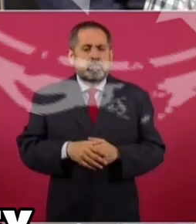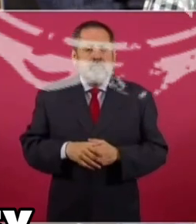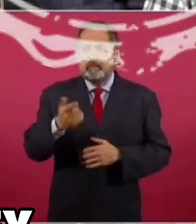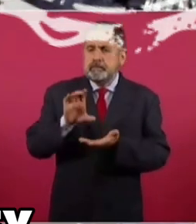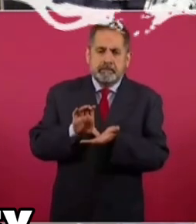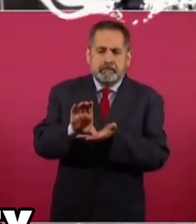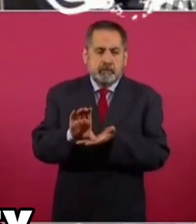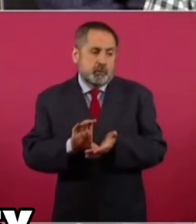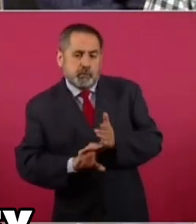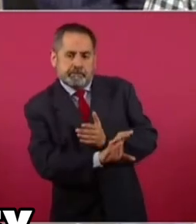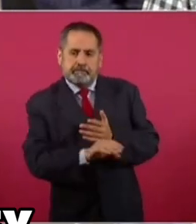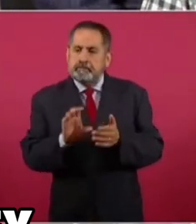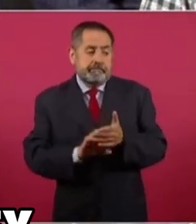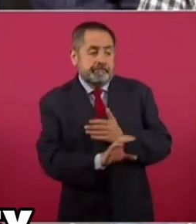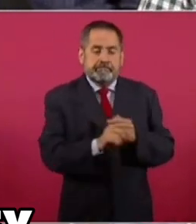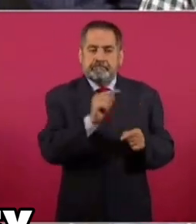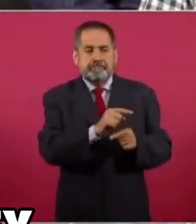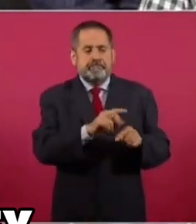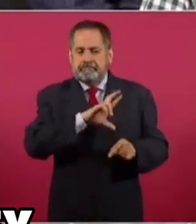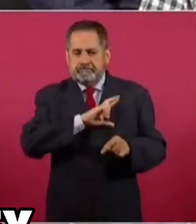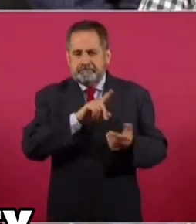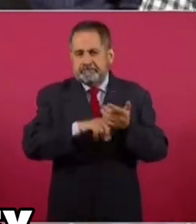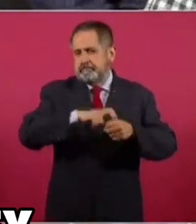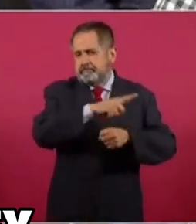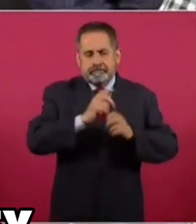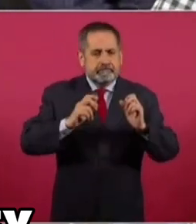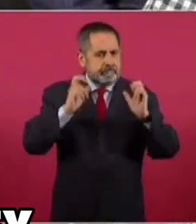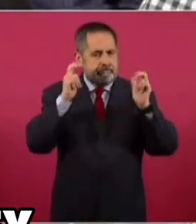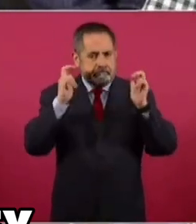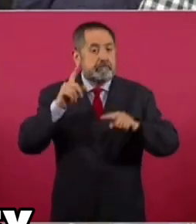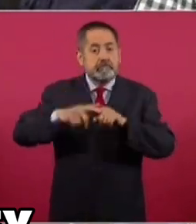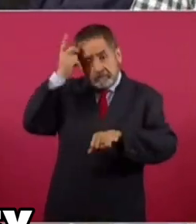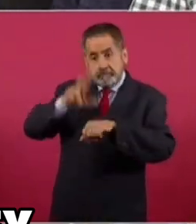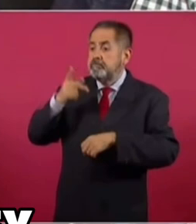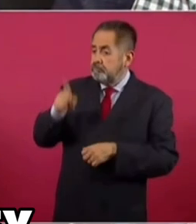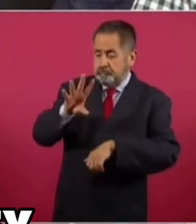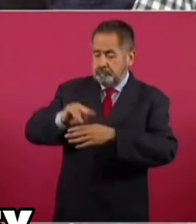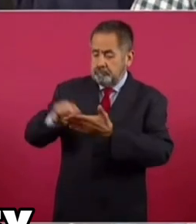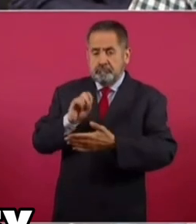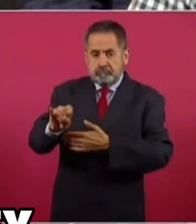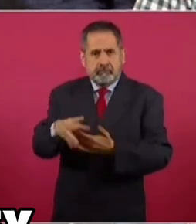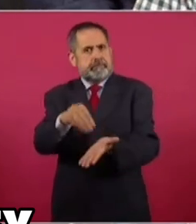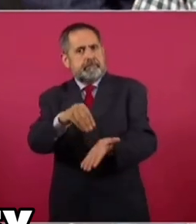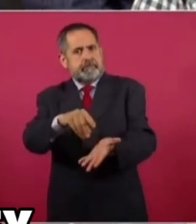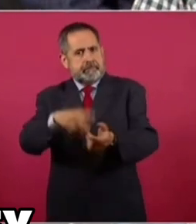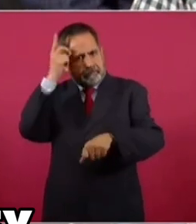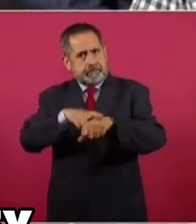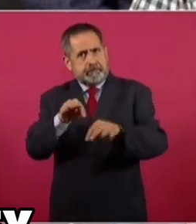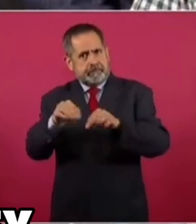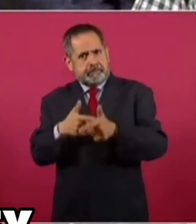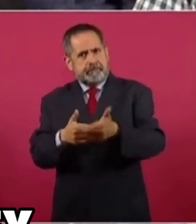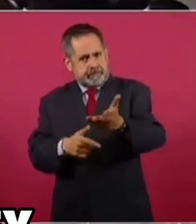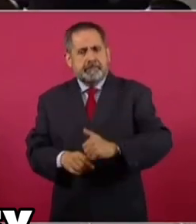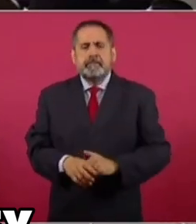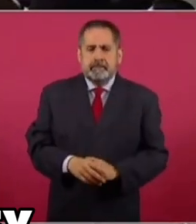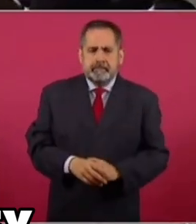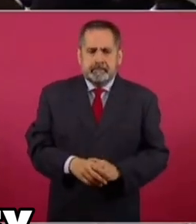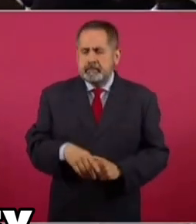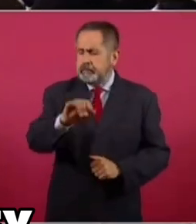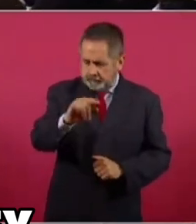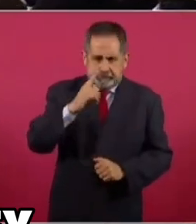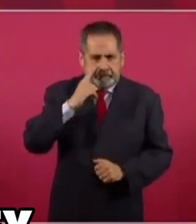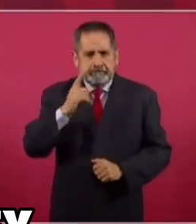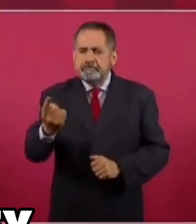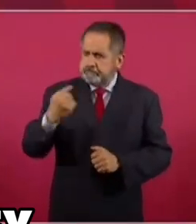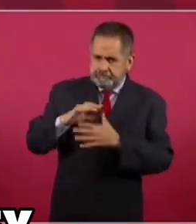En los desvíos de recursos que se hicieron en inversiones hacia empresas privadas de Chiapas fueron ordenados por el director, y el director sigue estando dentro del gobierno federal. Sí, pero eso hay que